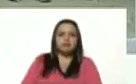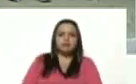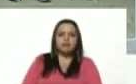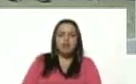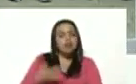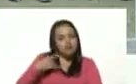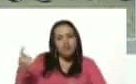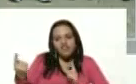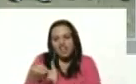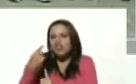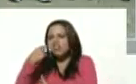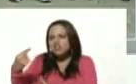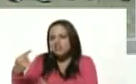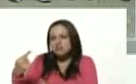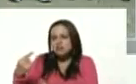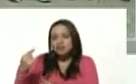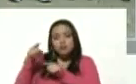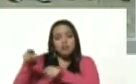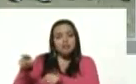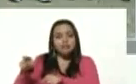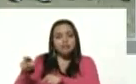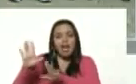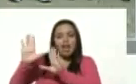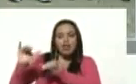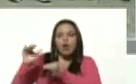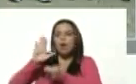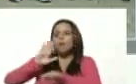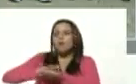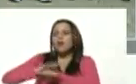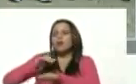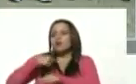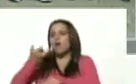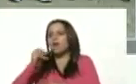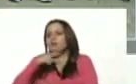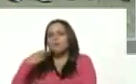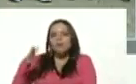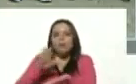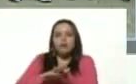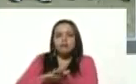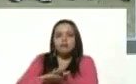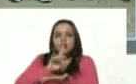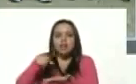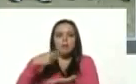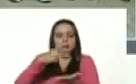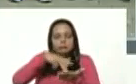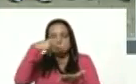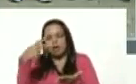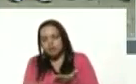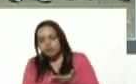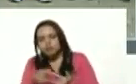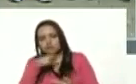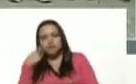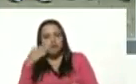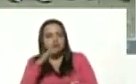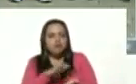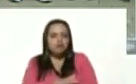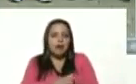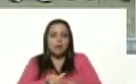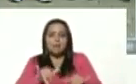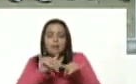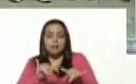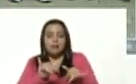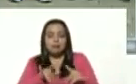vengo a despedirme de usted porque estoy muerto. Y cayó y murió, y por la misma que